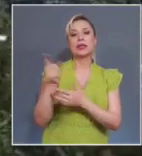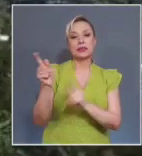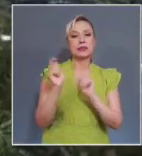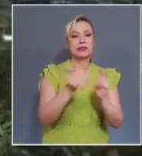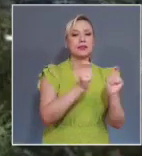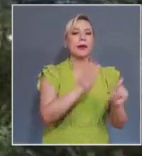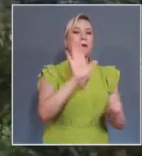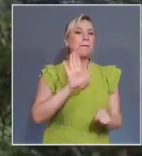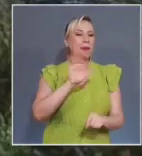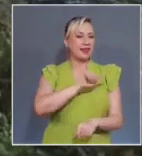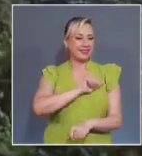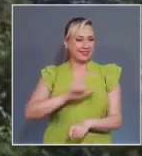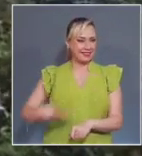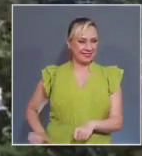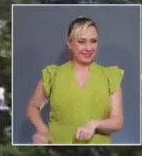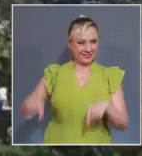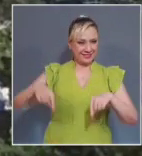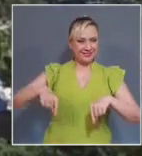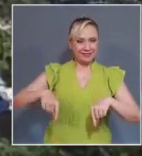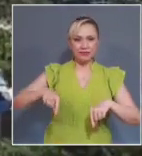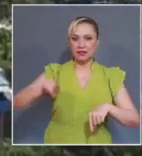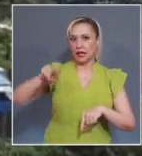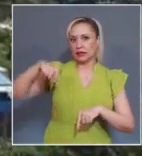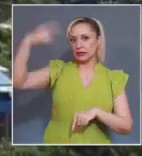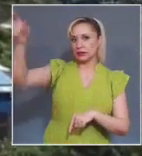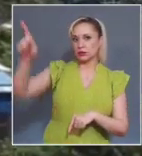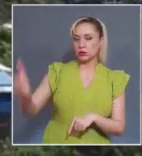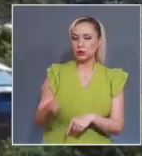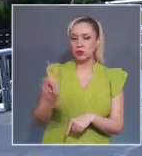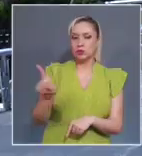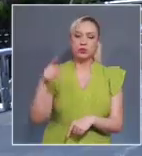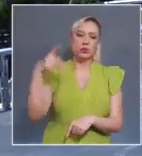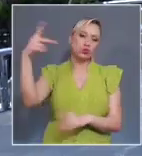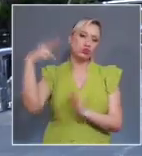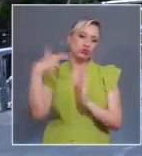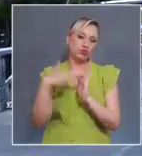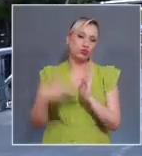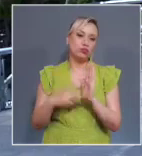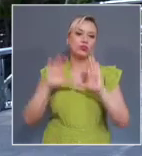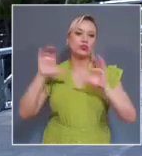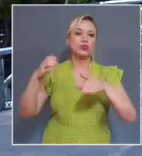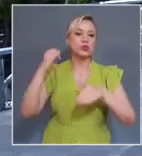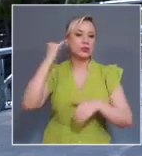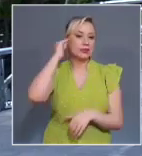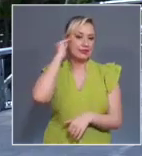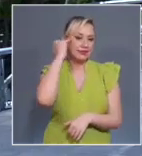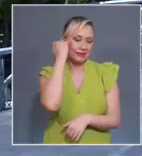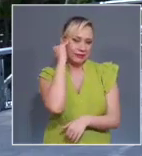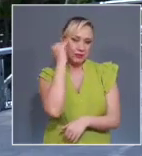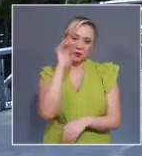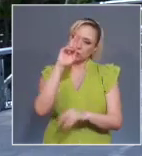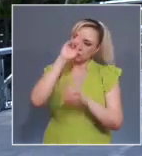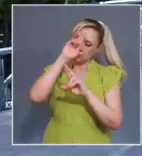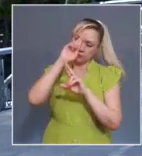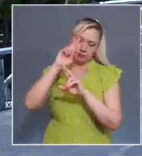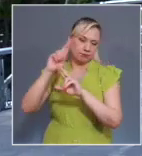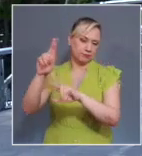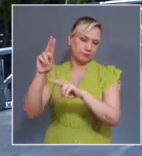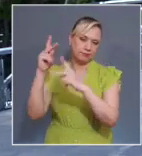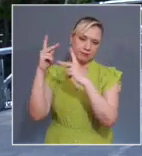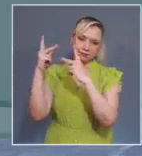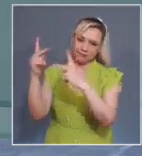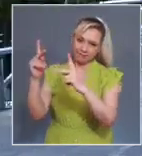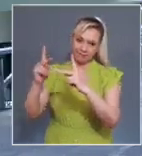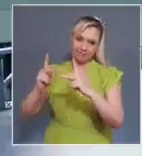Validaron así el voto indirecto del sistema normativo indígena. Para el canal del Poder Judicial de la Federación, Juan Carlos